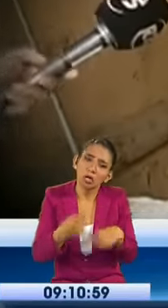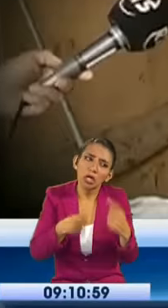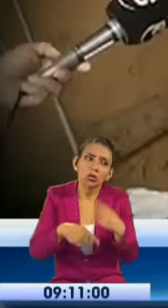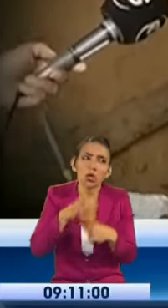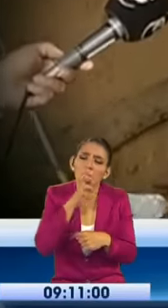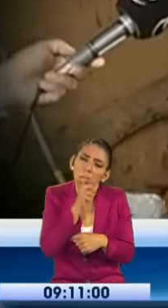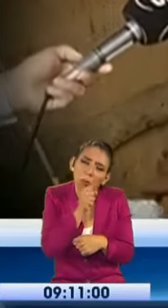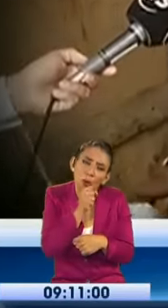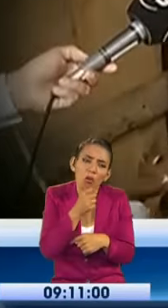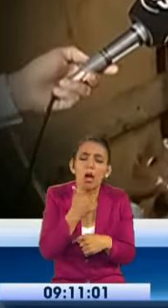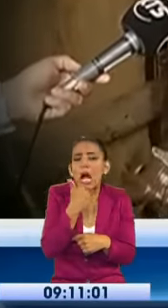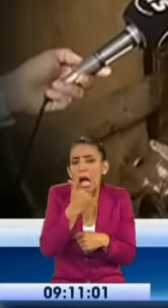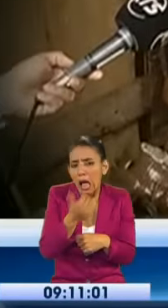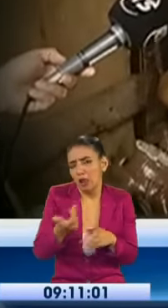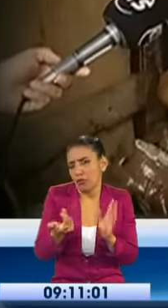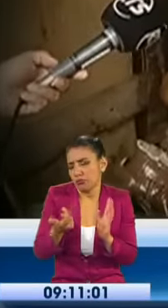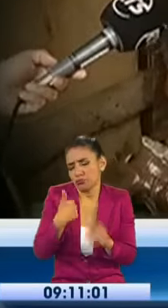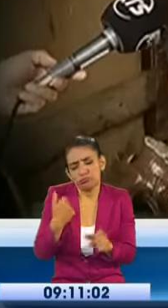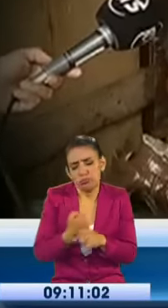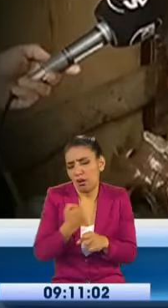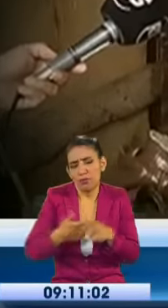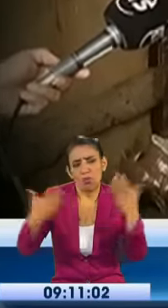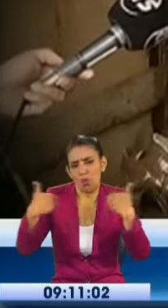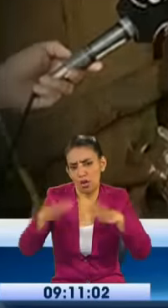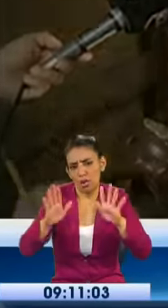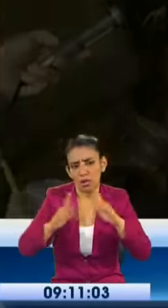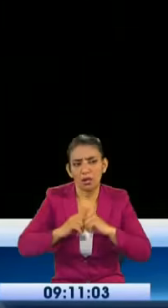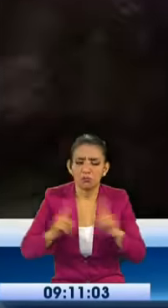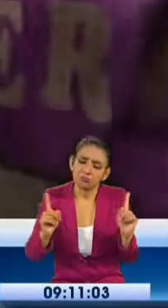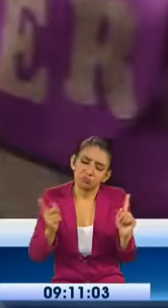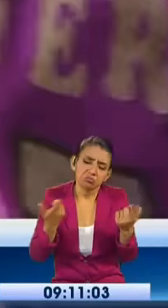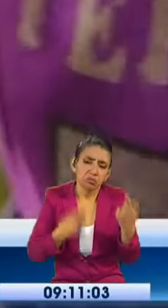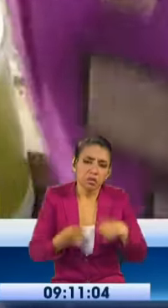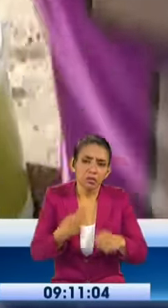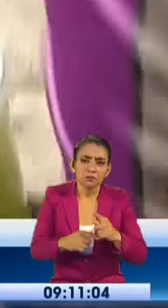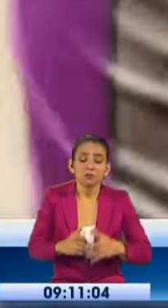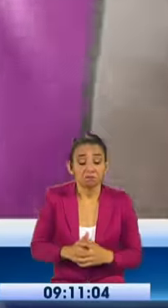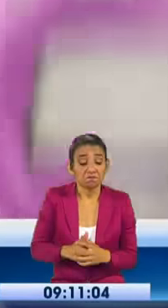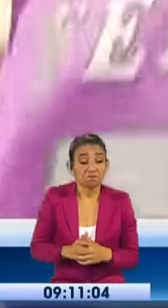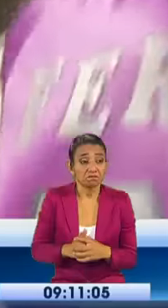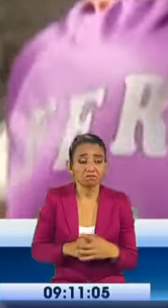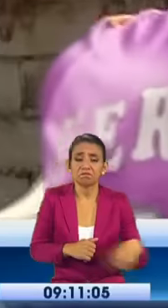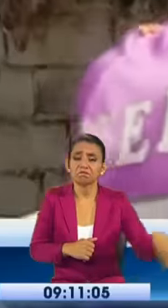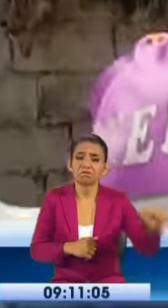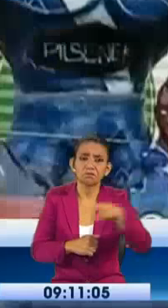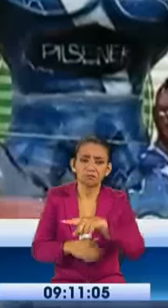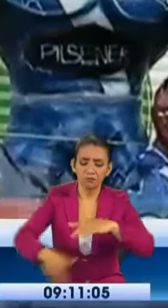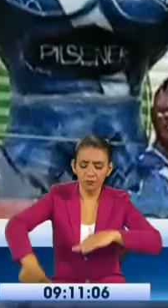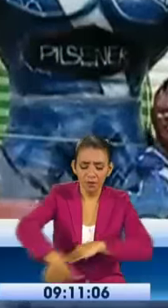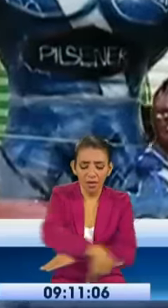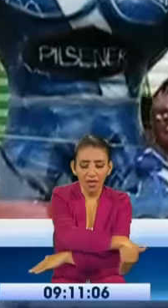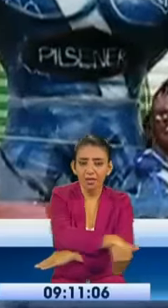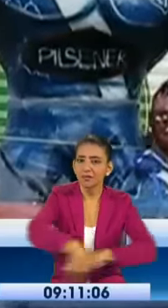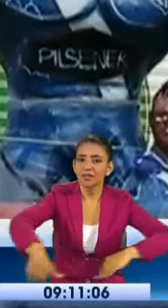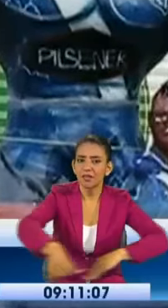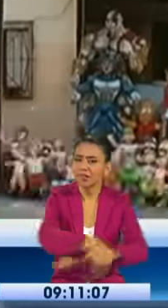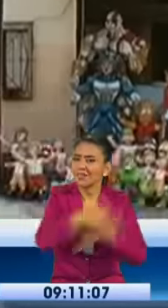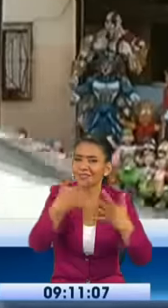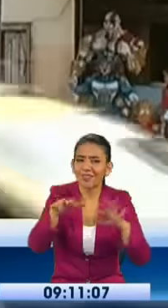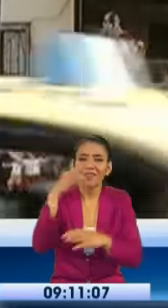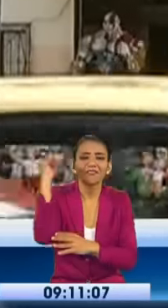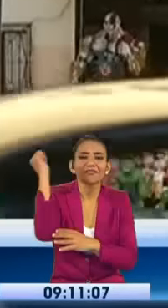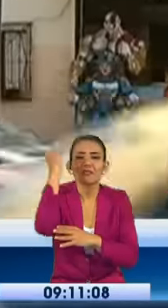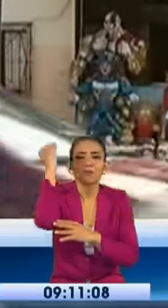limón, huevo, lo que esté al día para la venta. Precursores son de una calle que ya es vitrina de la ciudad